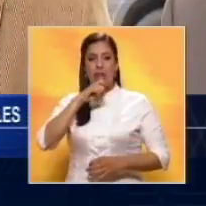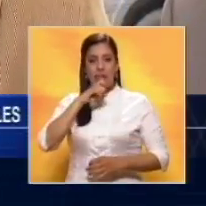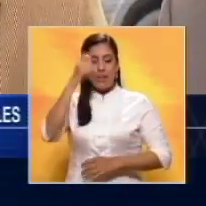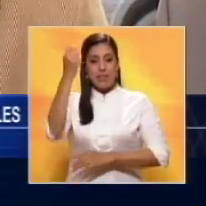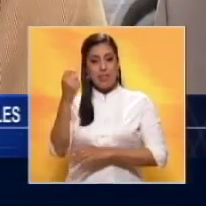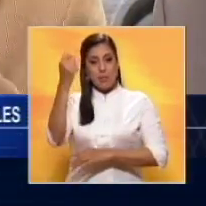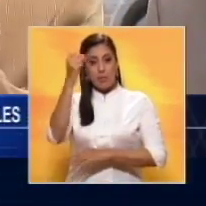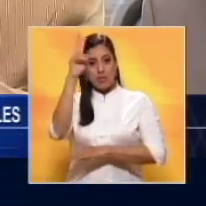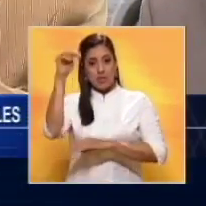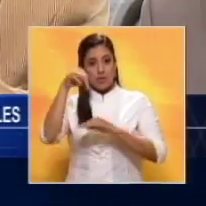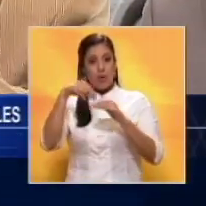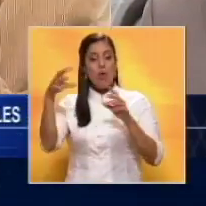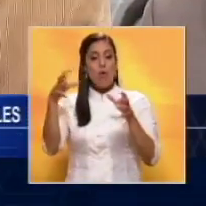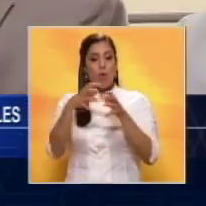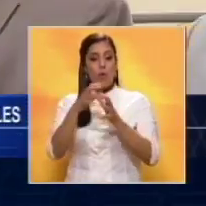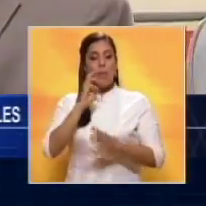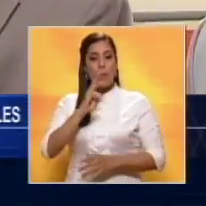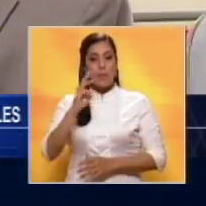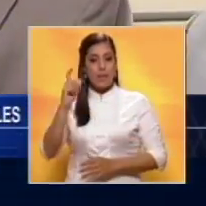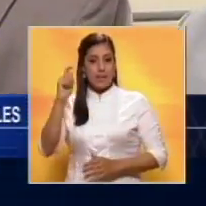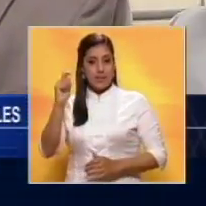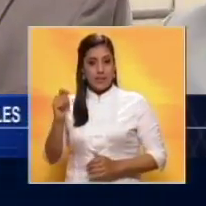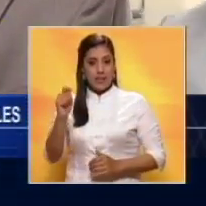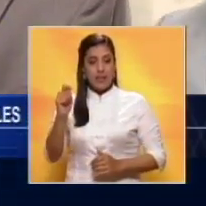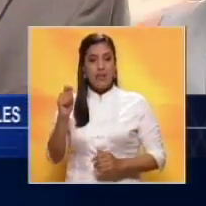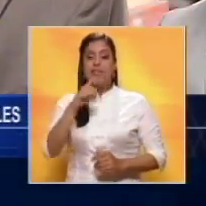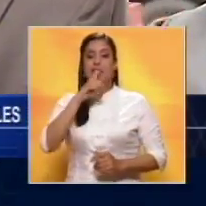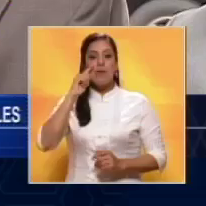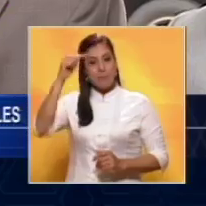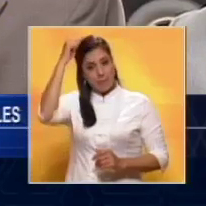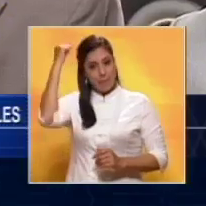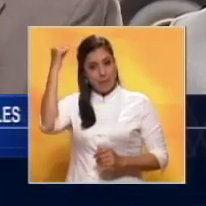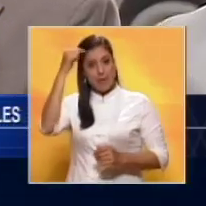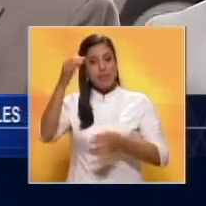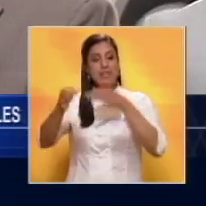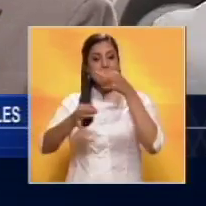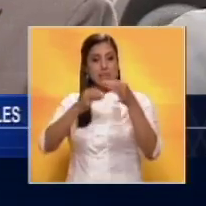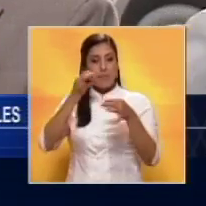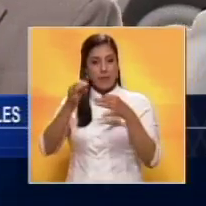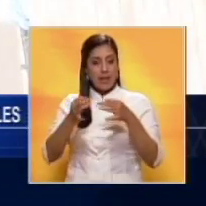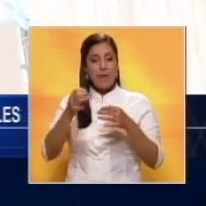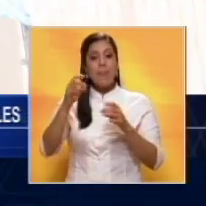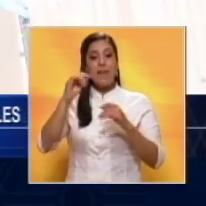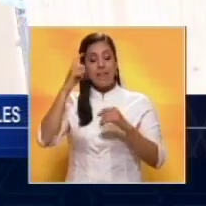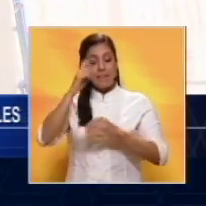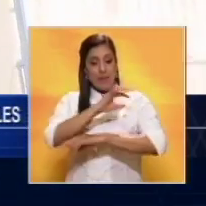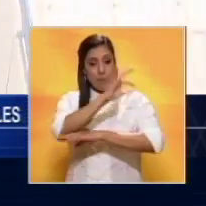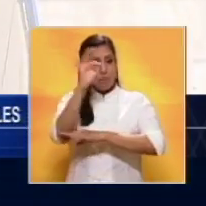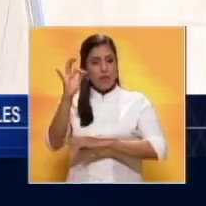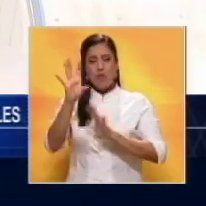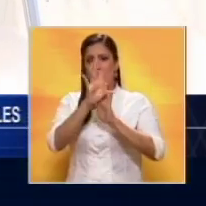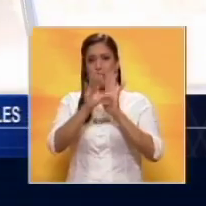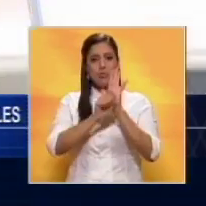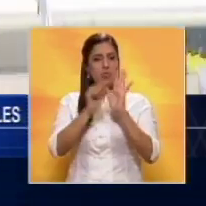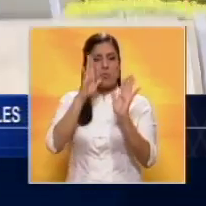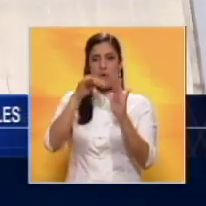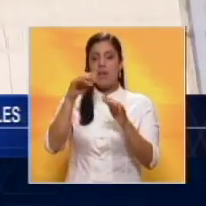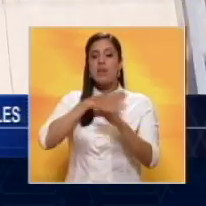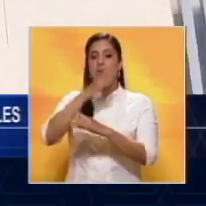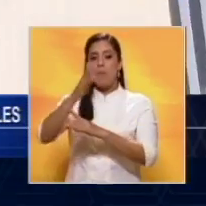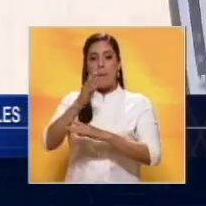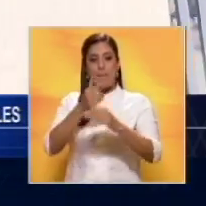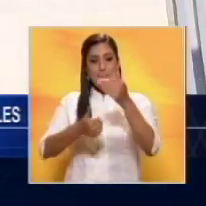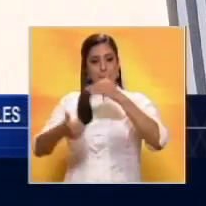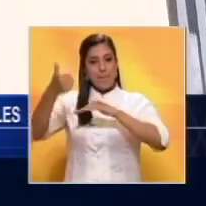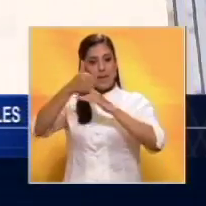el diputado de la Asamblea Nacional por el Gran Polo Patriótico, Pedro Carreño, quien han dicho que esta jornada es inconstitucional y que acudiría al